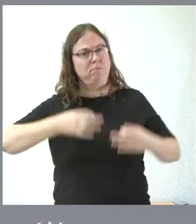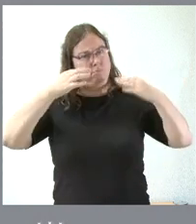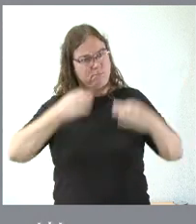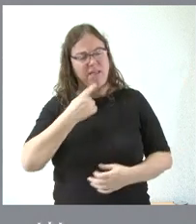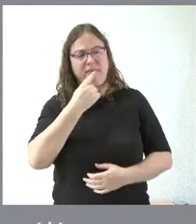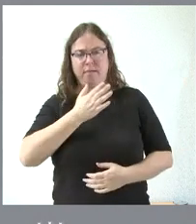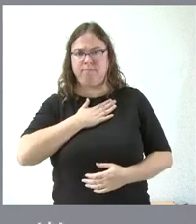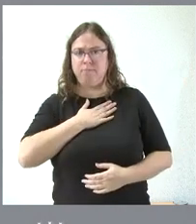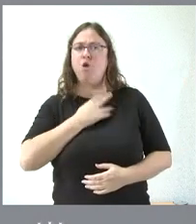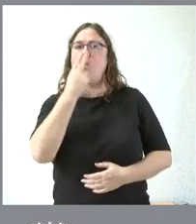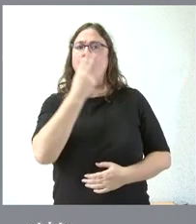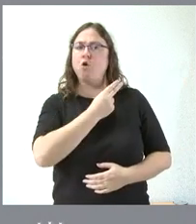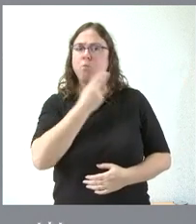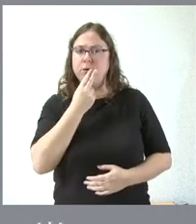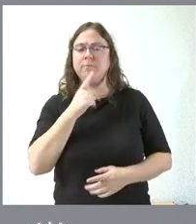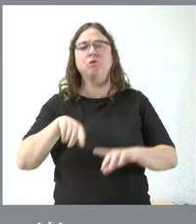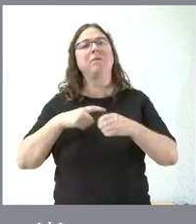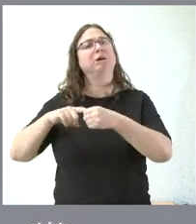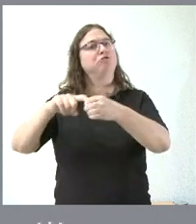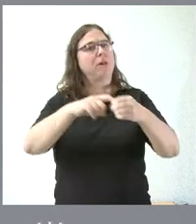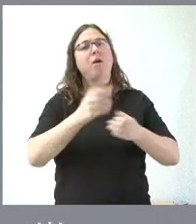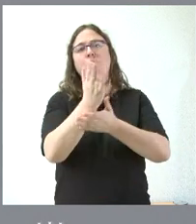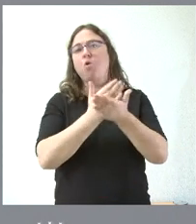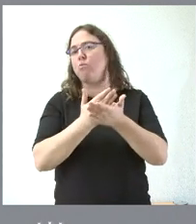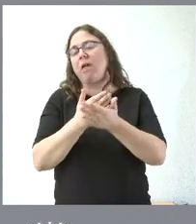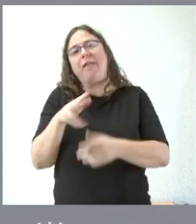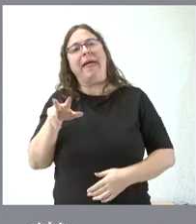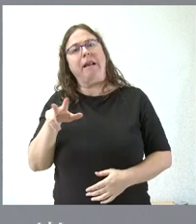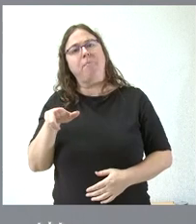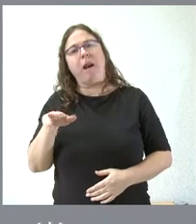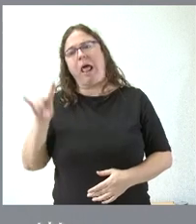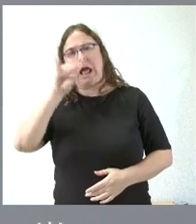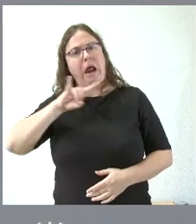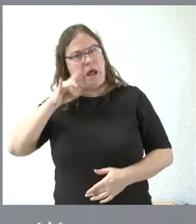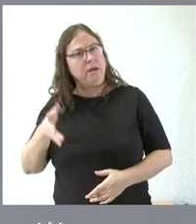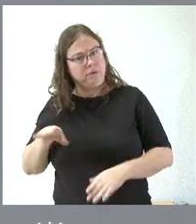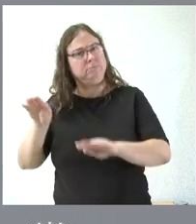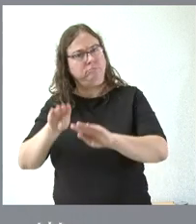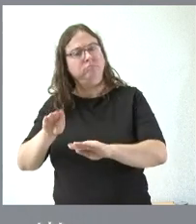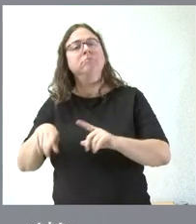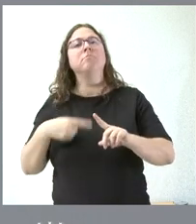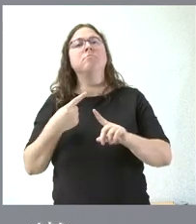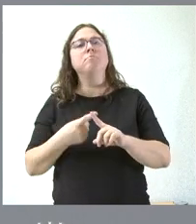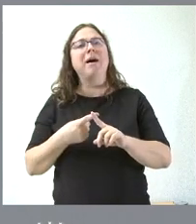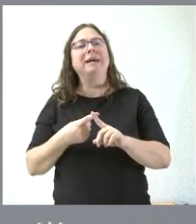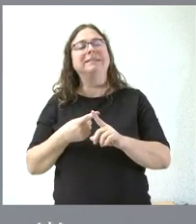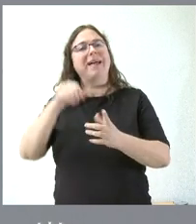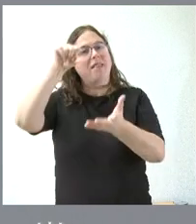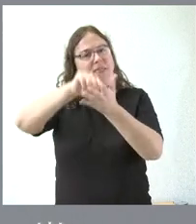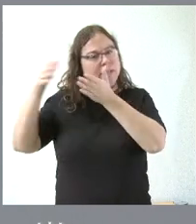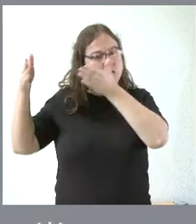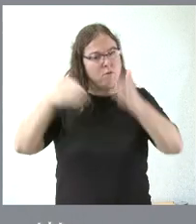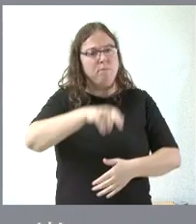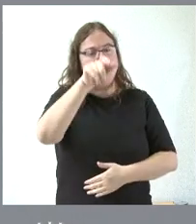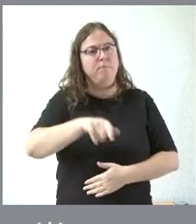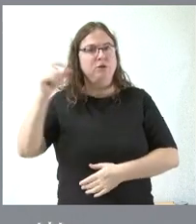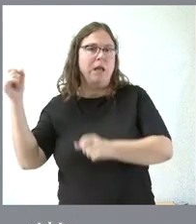solidaridad con una comunidad hermana como es la comunidad de canaria no nos impide poner en el centro a los inmigrantes